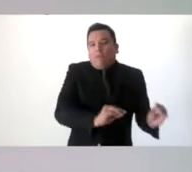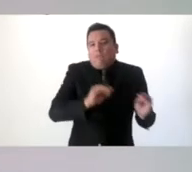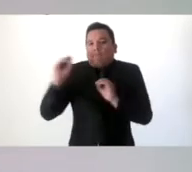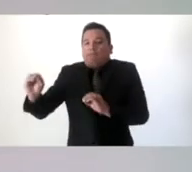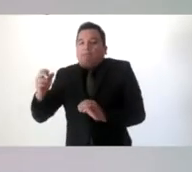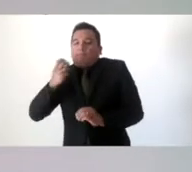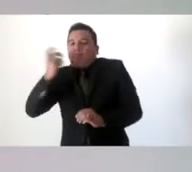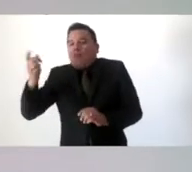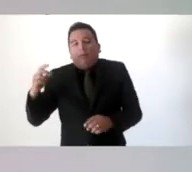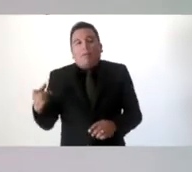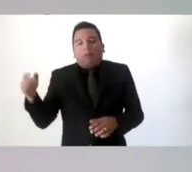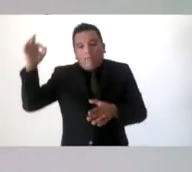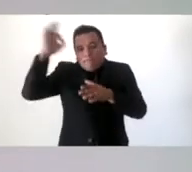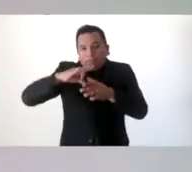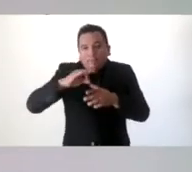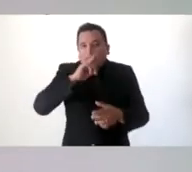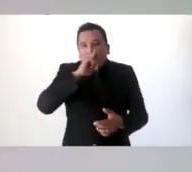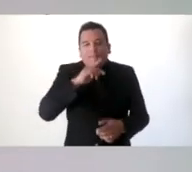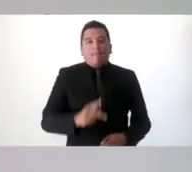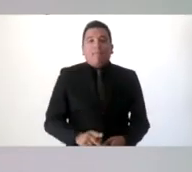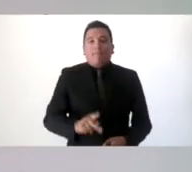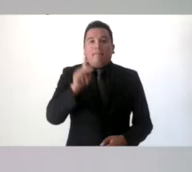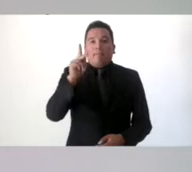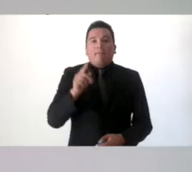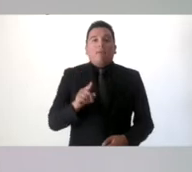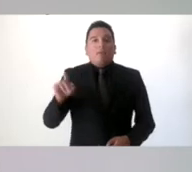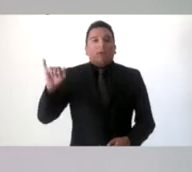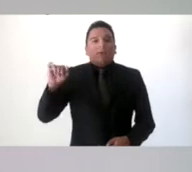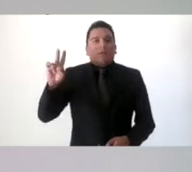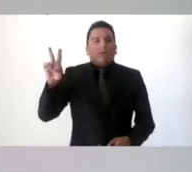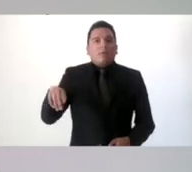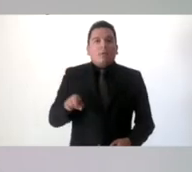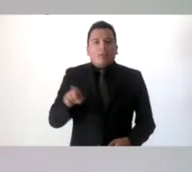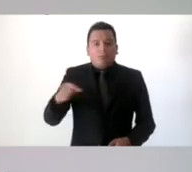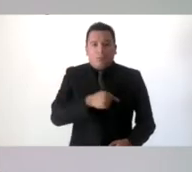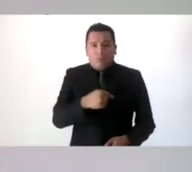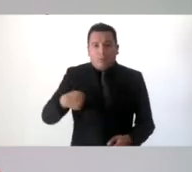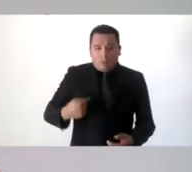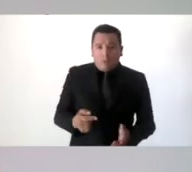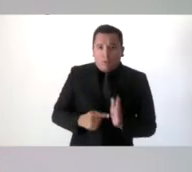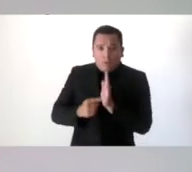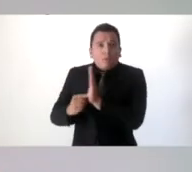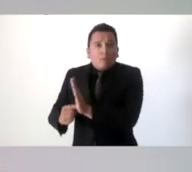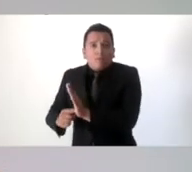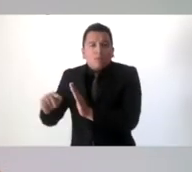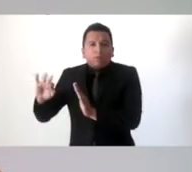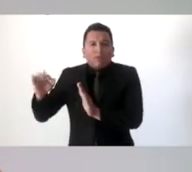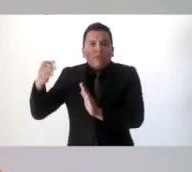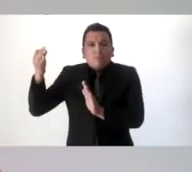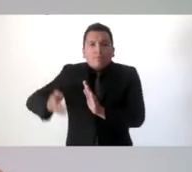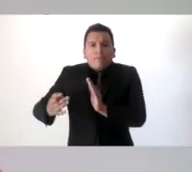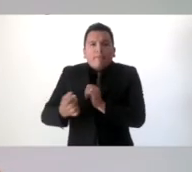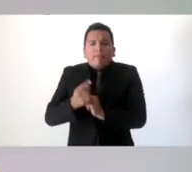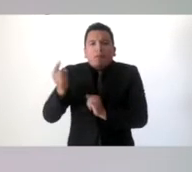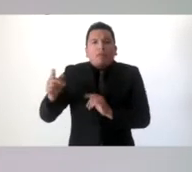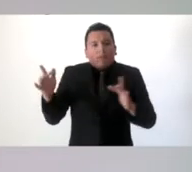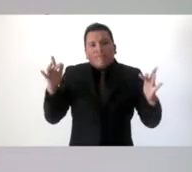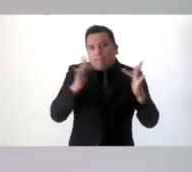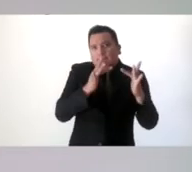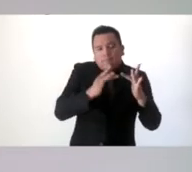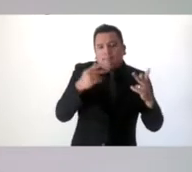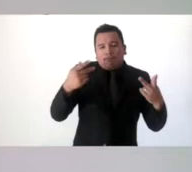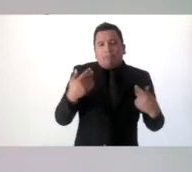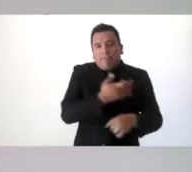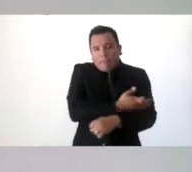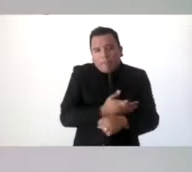votar desde lejos, pero sí, si nosotros les acercamos la posibilidad, yo estoy seguro que sí, porque tienen muchos vínculos, como